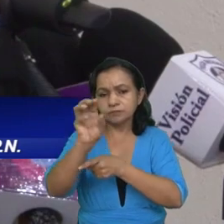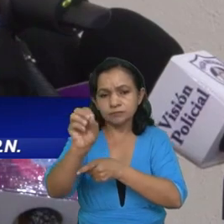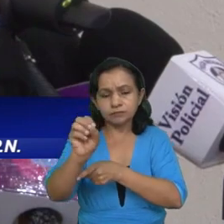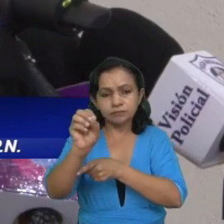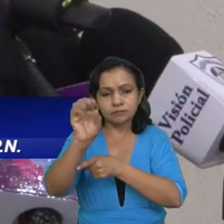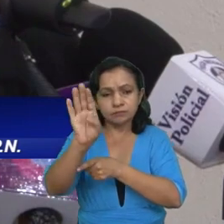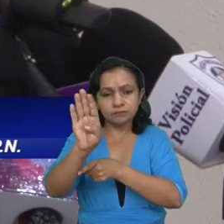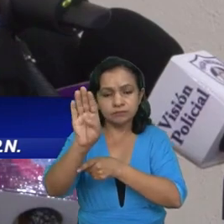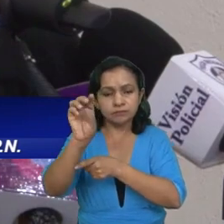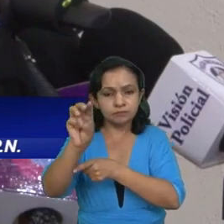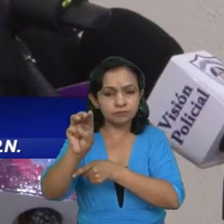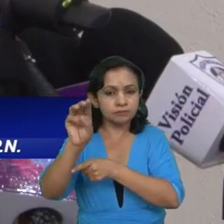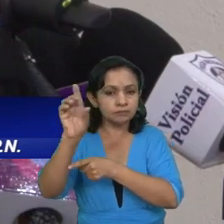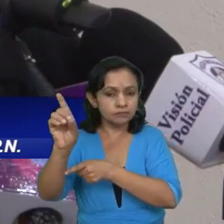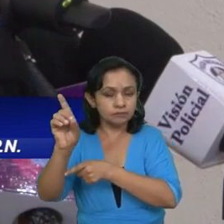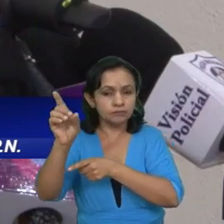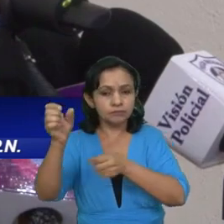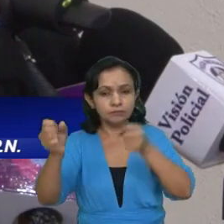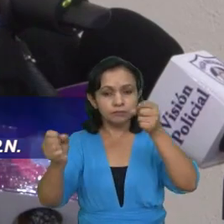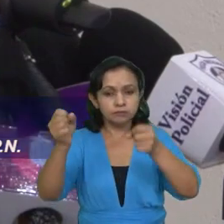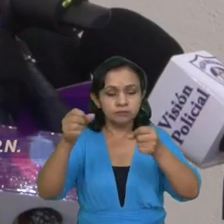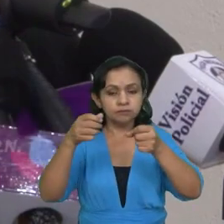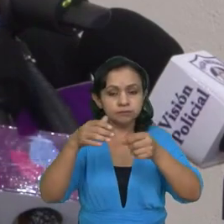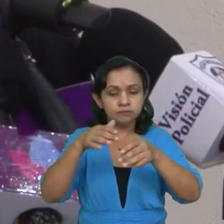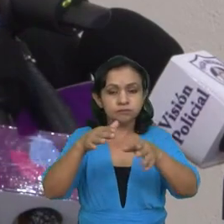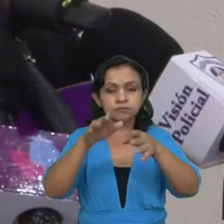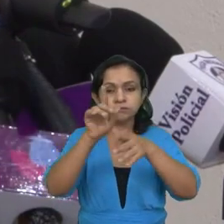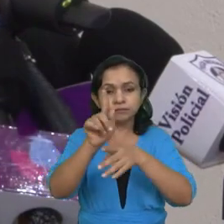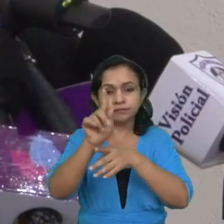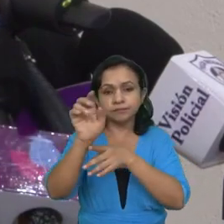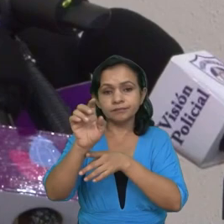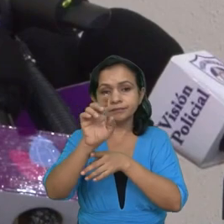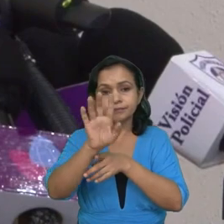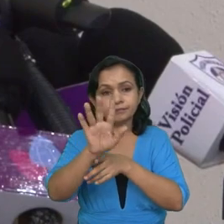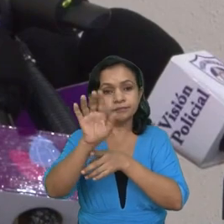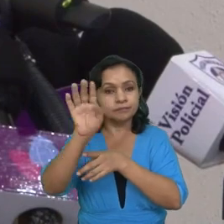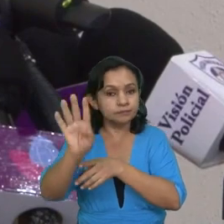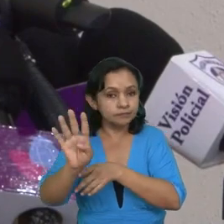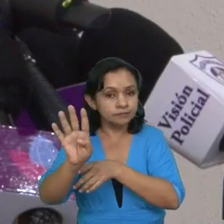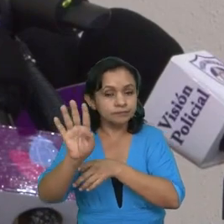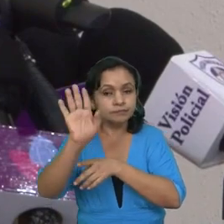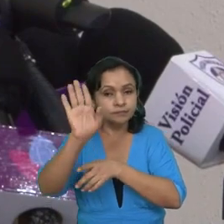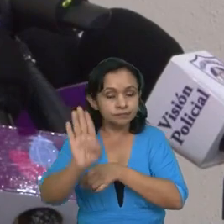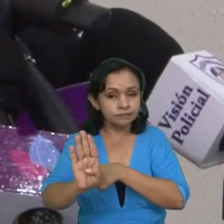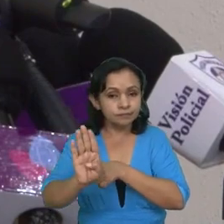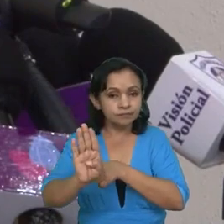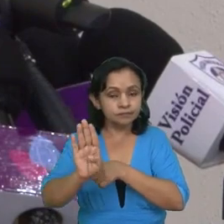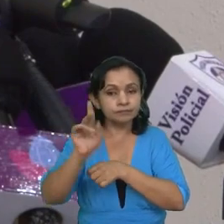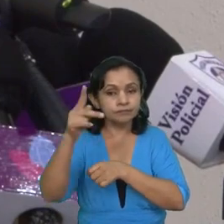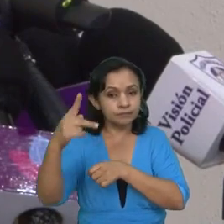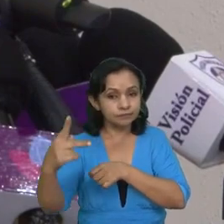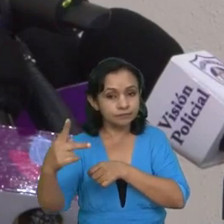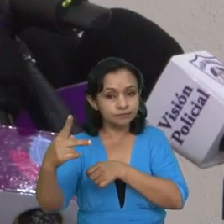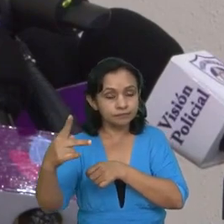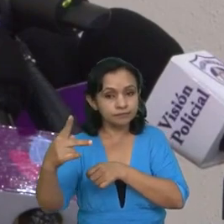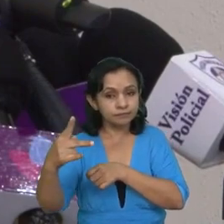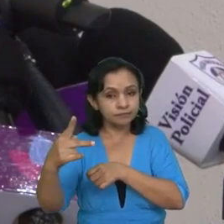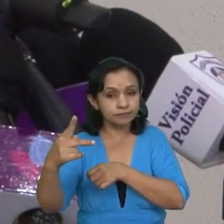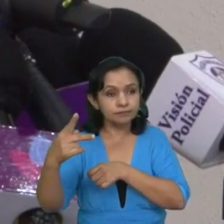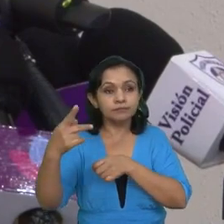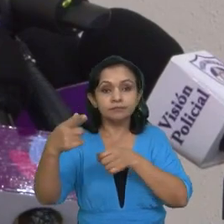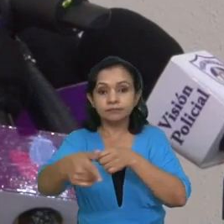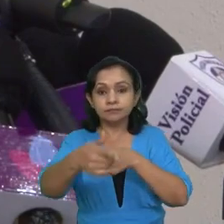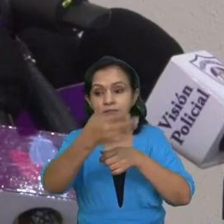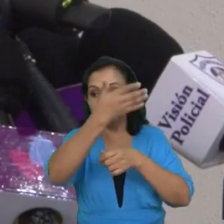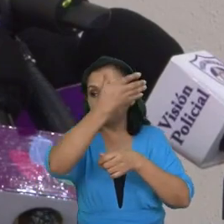bm de con remolque placa 13 54 detrás ve acá dejado